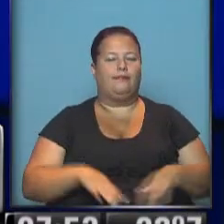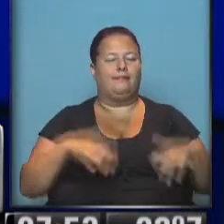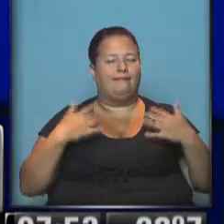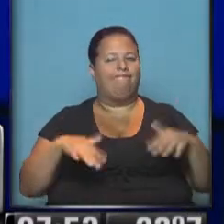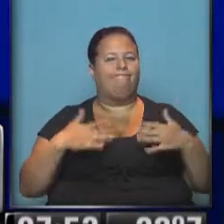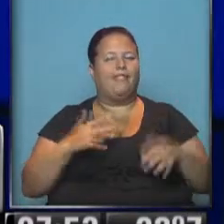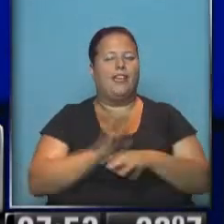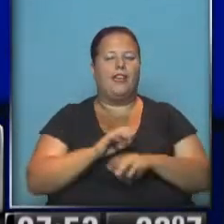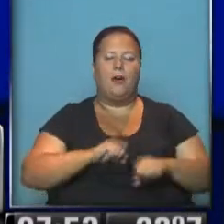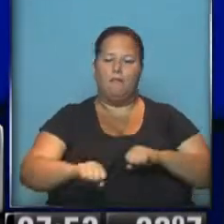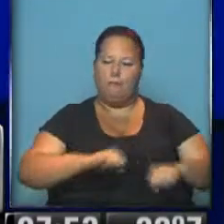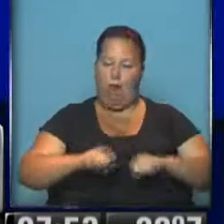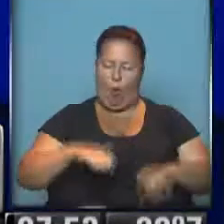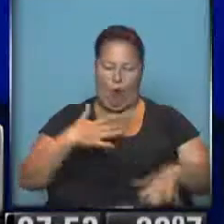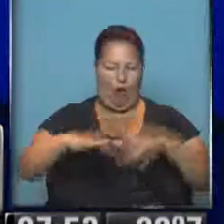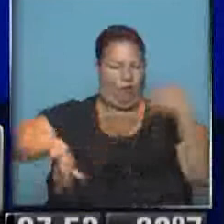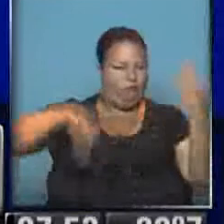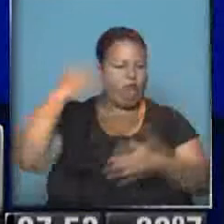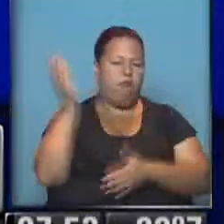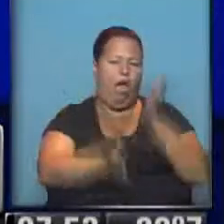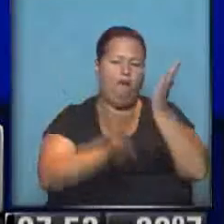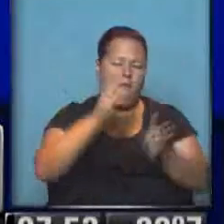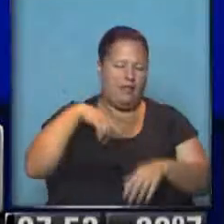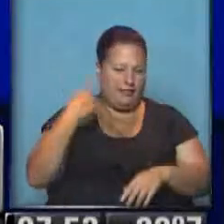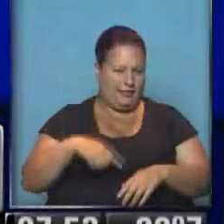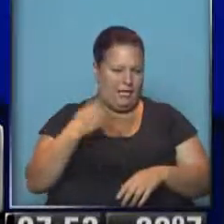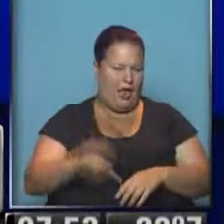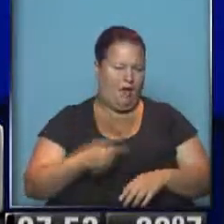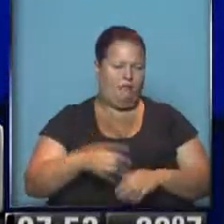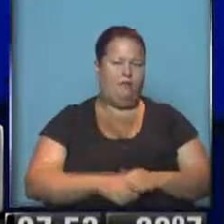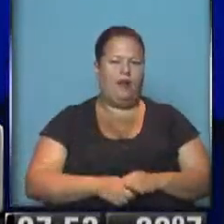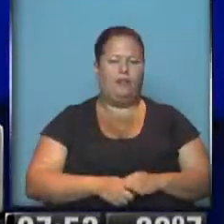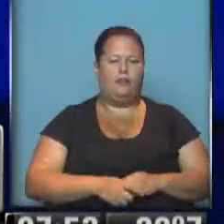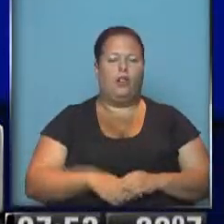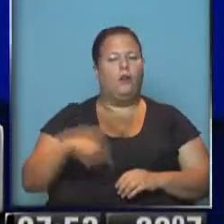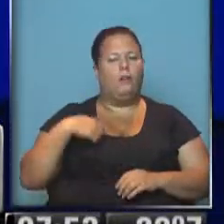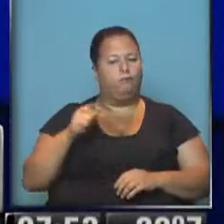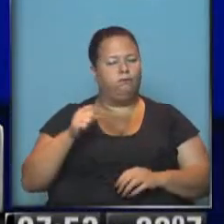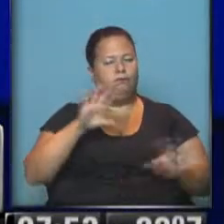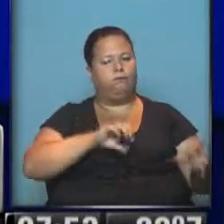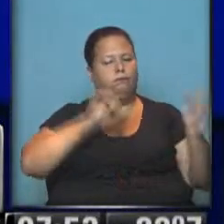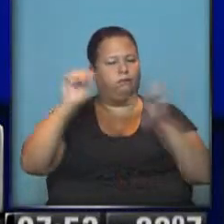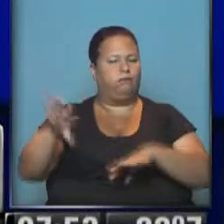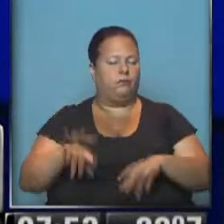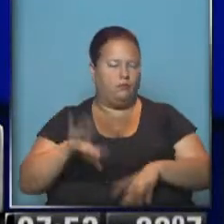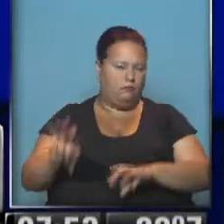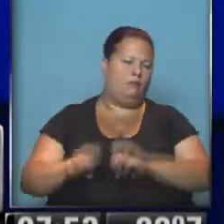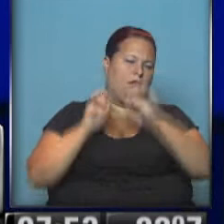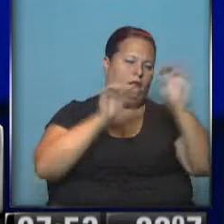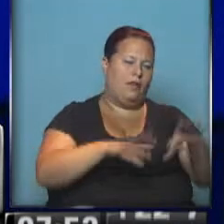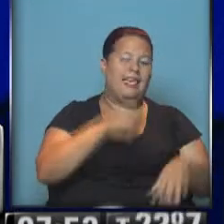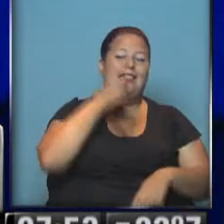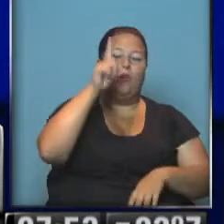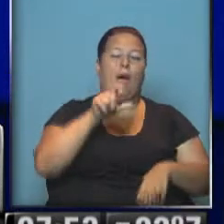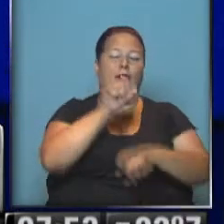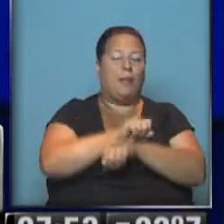mucha provocación de violencia permanente. Yo tuve traslados varios. Para un preso